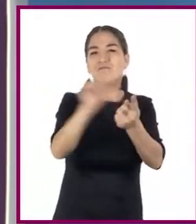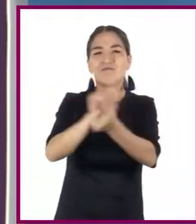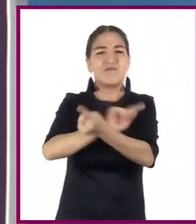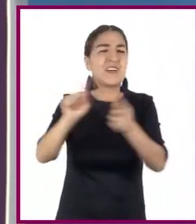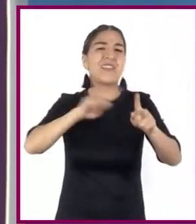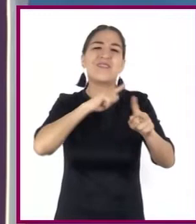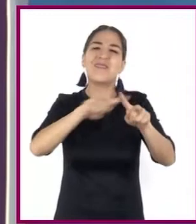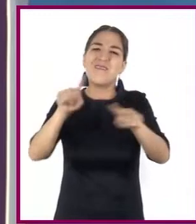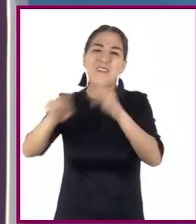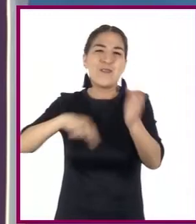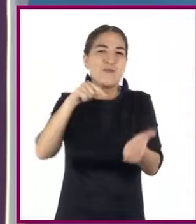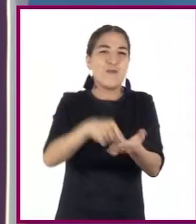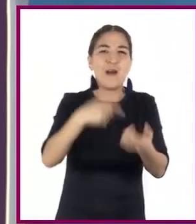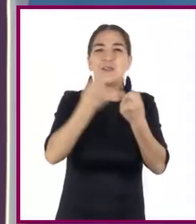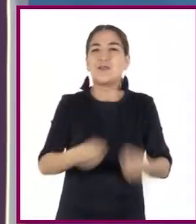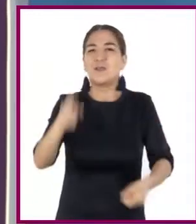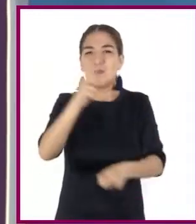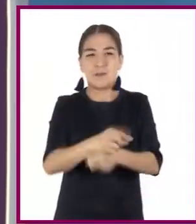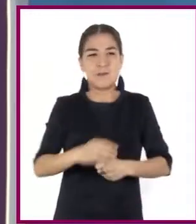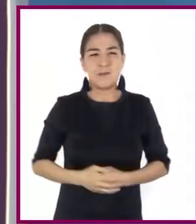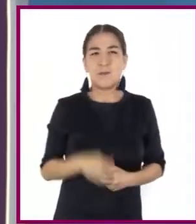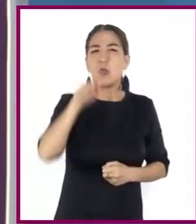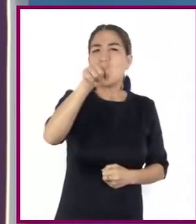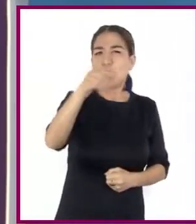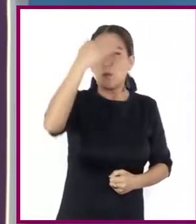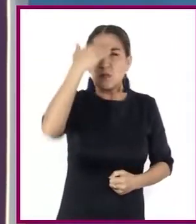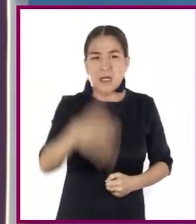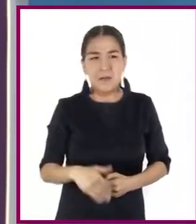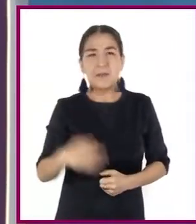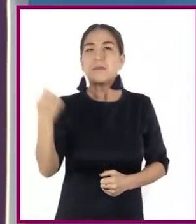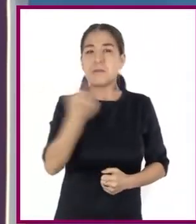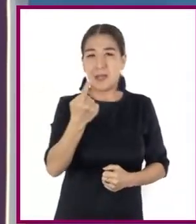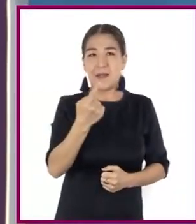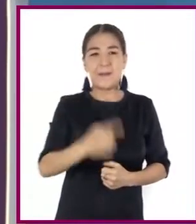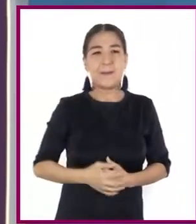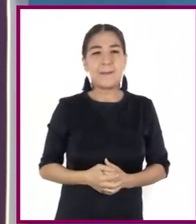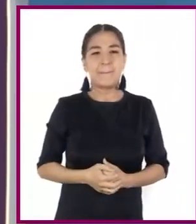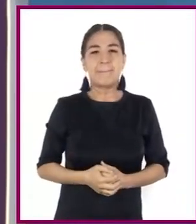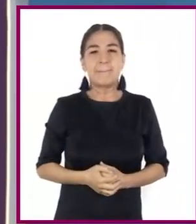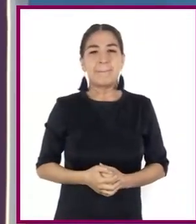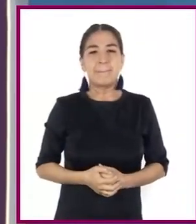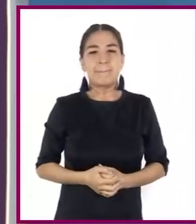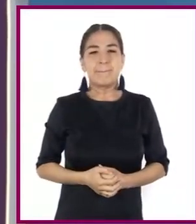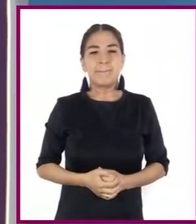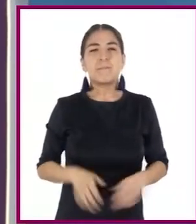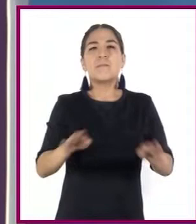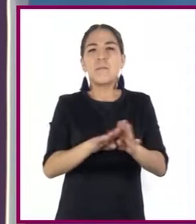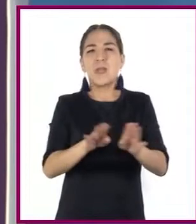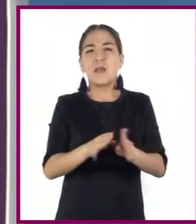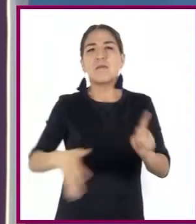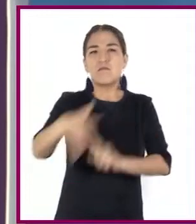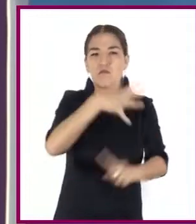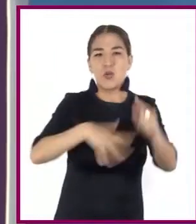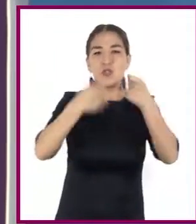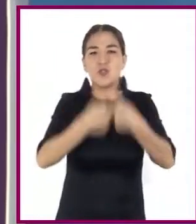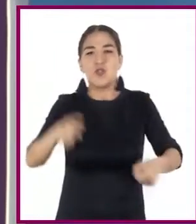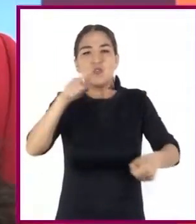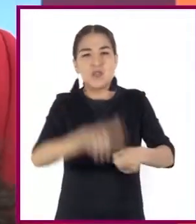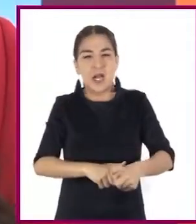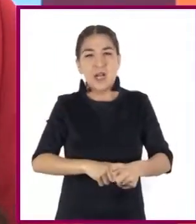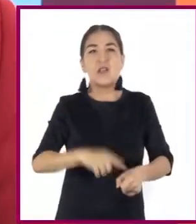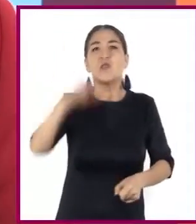sociedad. ¿Y sabían que la identidad también tiene componentes sociales, culturales y de